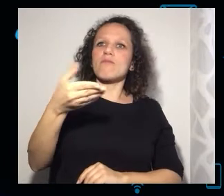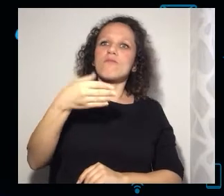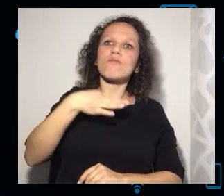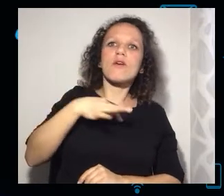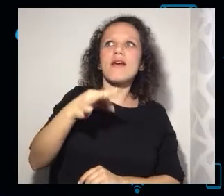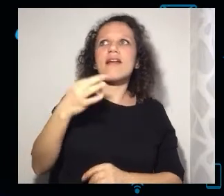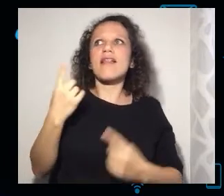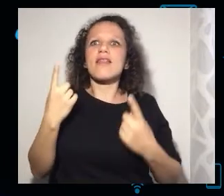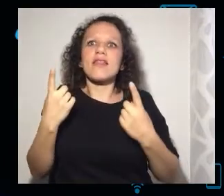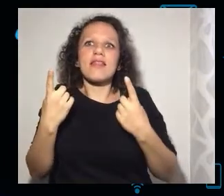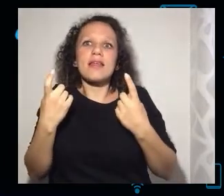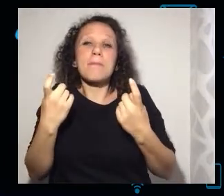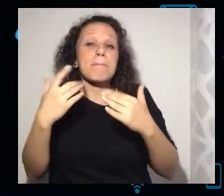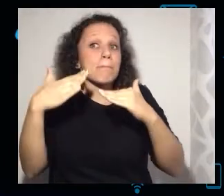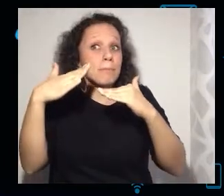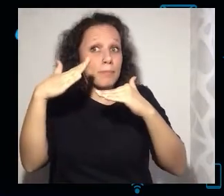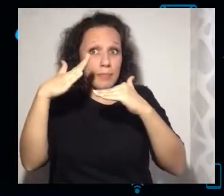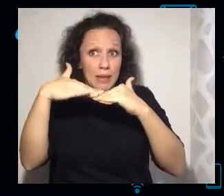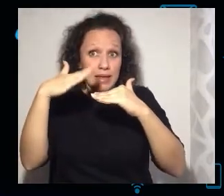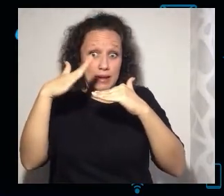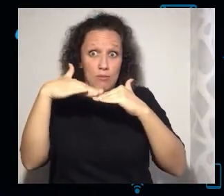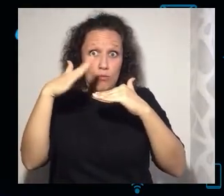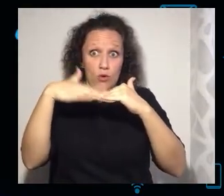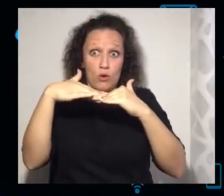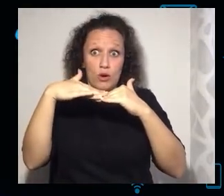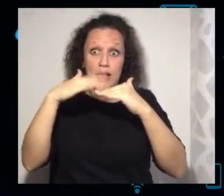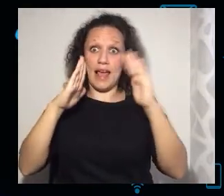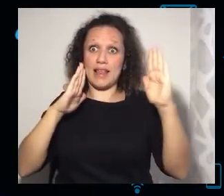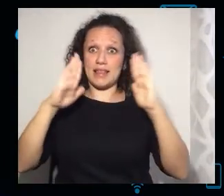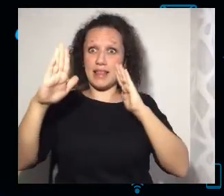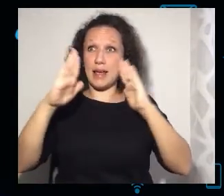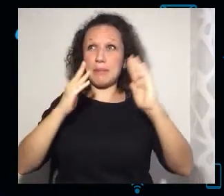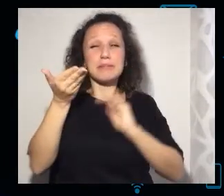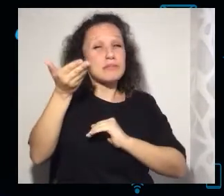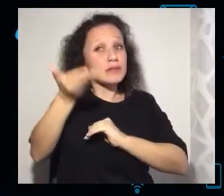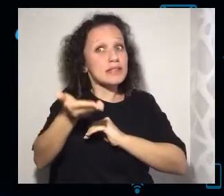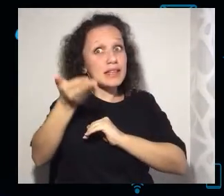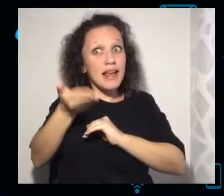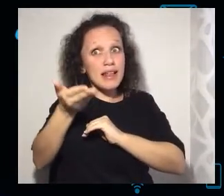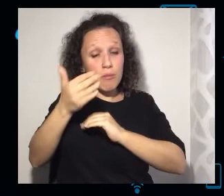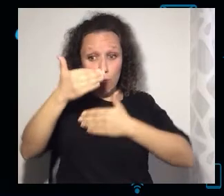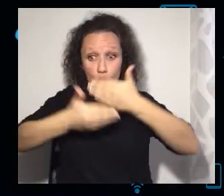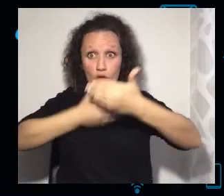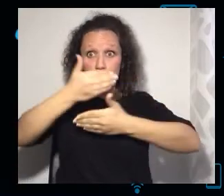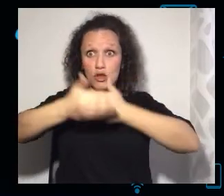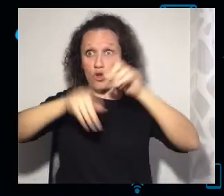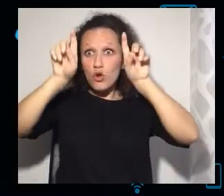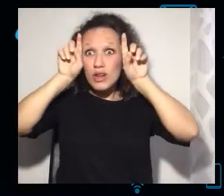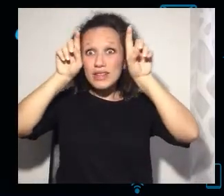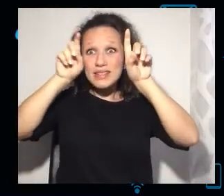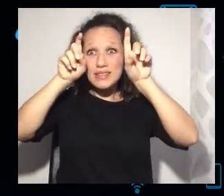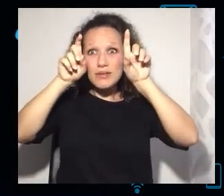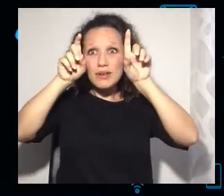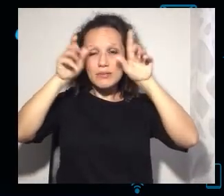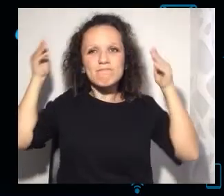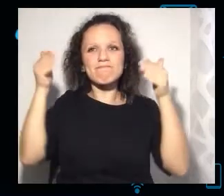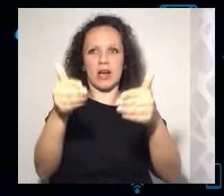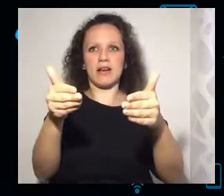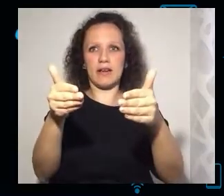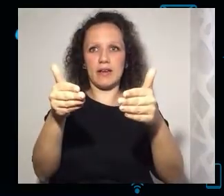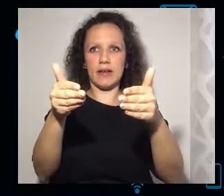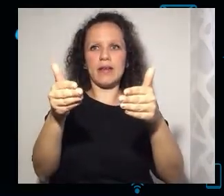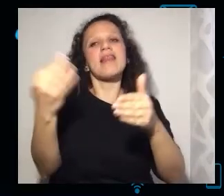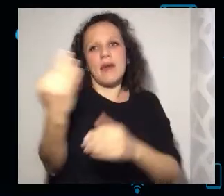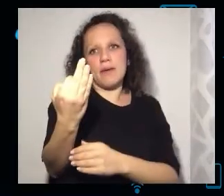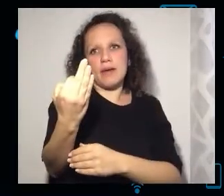necesario que al menos en algunas etapas críticas del proceso educativo tuvieran una cierta especificidad quizá no en todo el